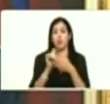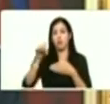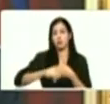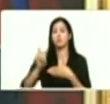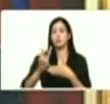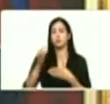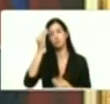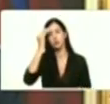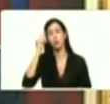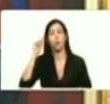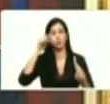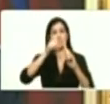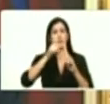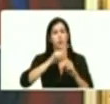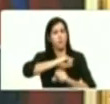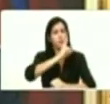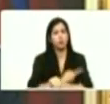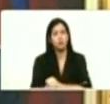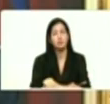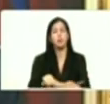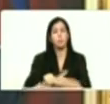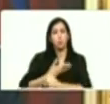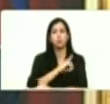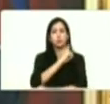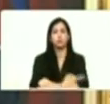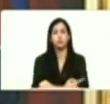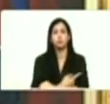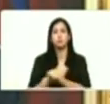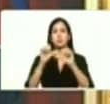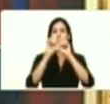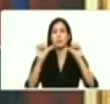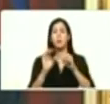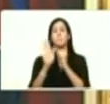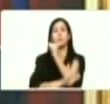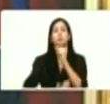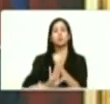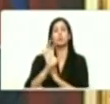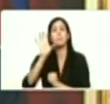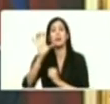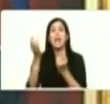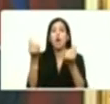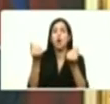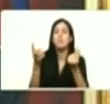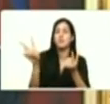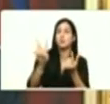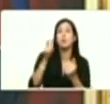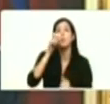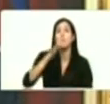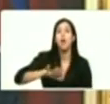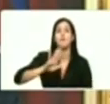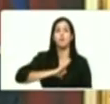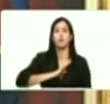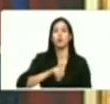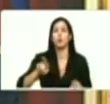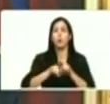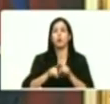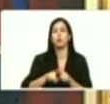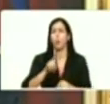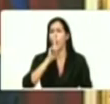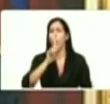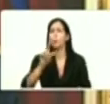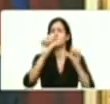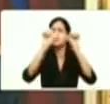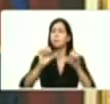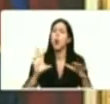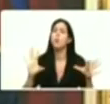nosotros fortalezcamos el sistema de protección de nuestro país de nuestra economía y de nuestro pueblo como sistema único como